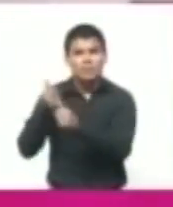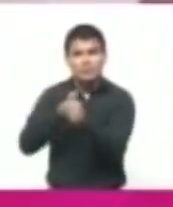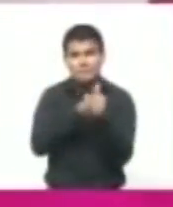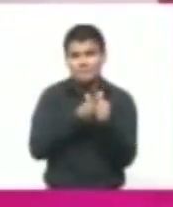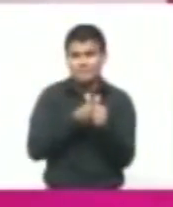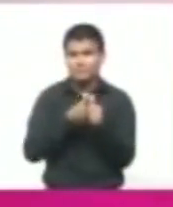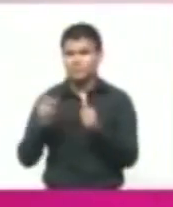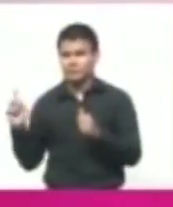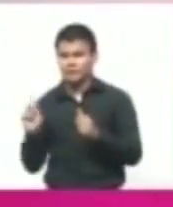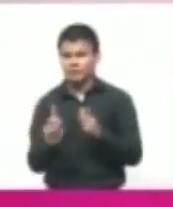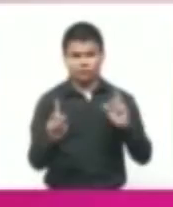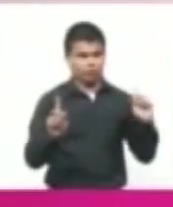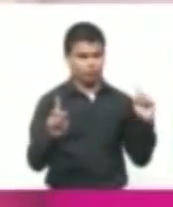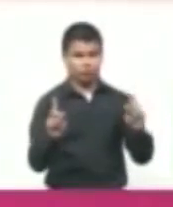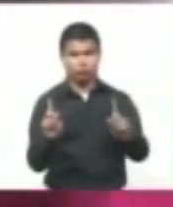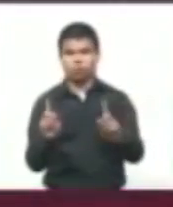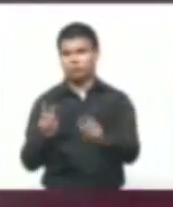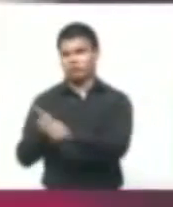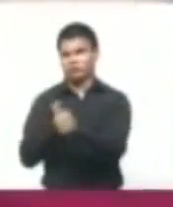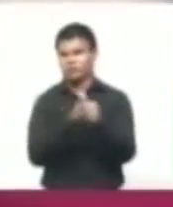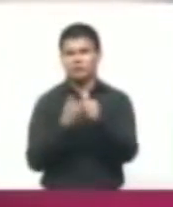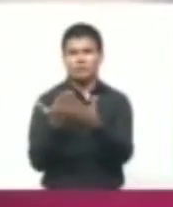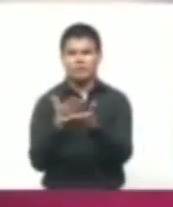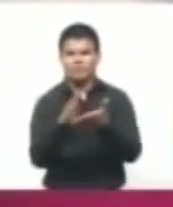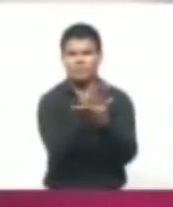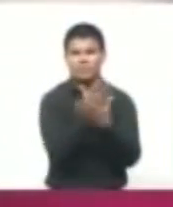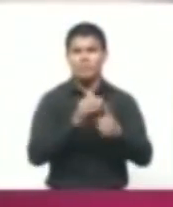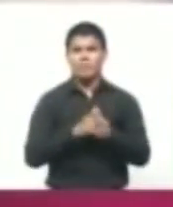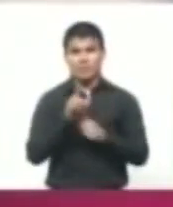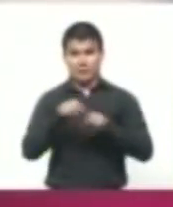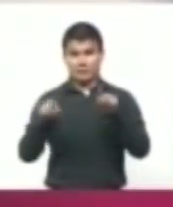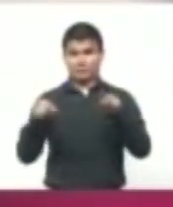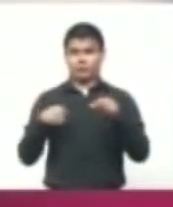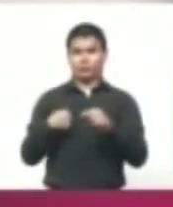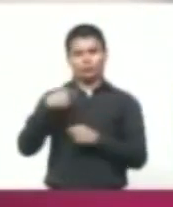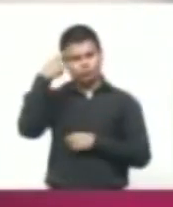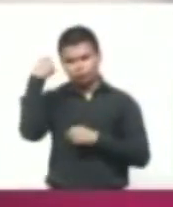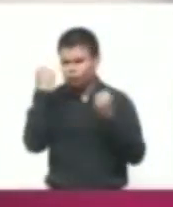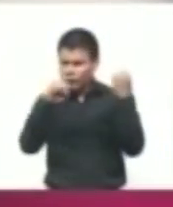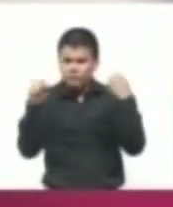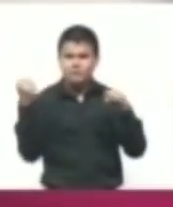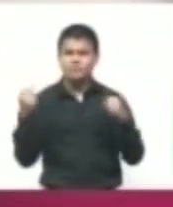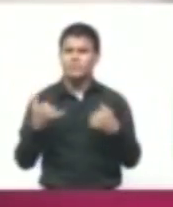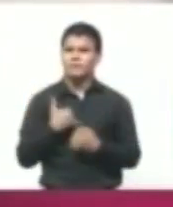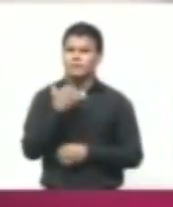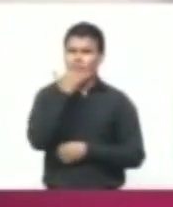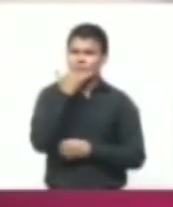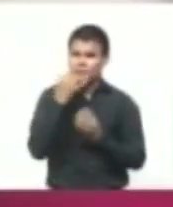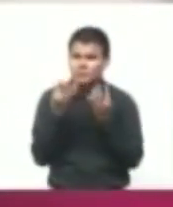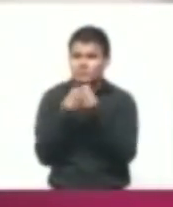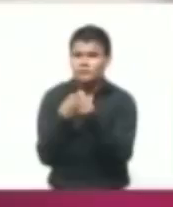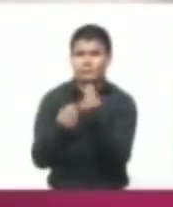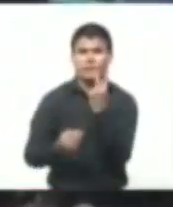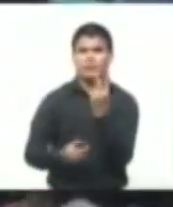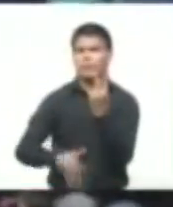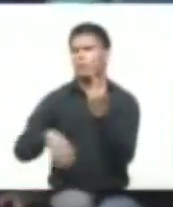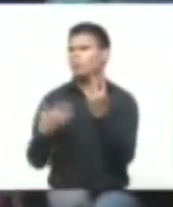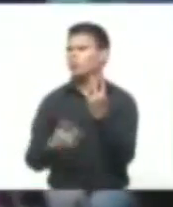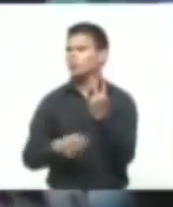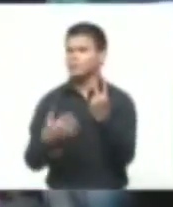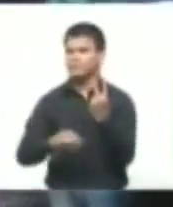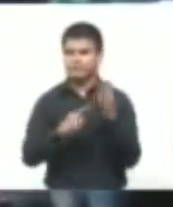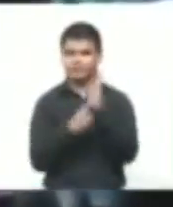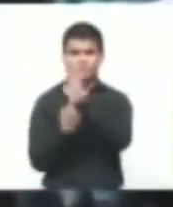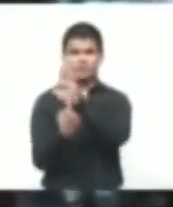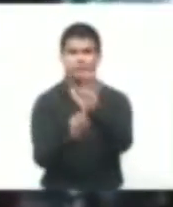la más reciente entrega de premios Lo Nuestro. Si es así, muchos de sus fanáticos están preocupados porque termina una agrupación que llevó la cara amable de